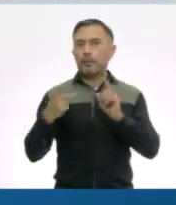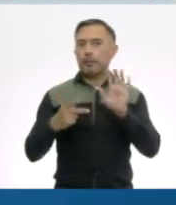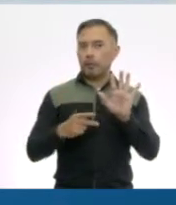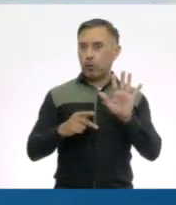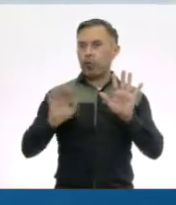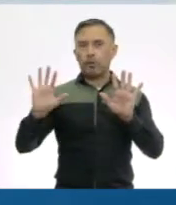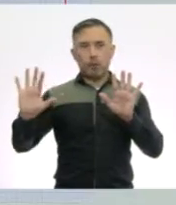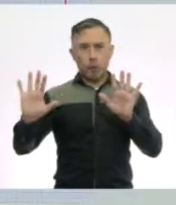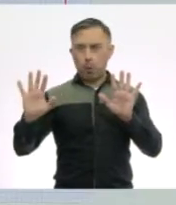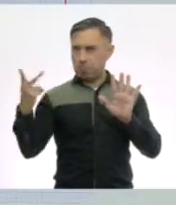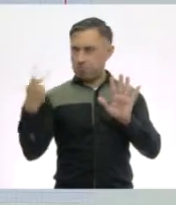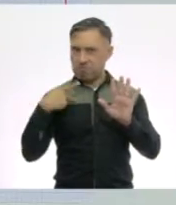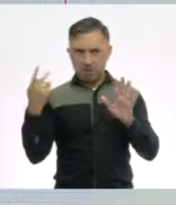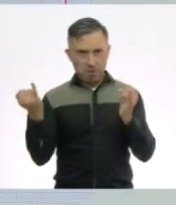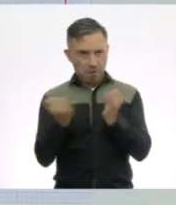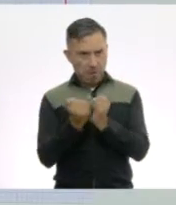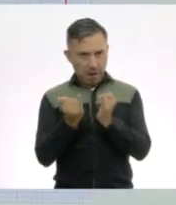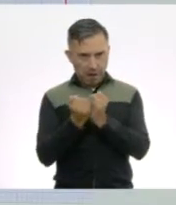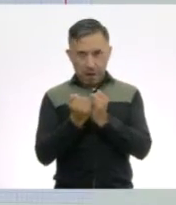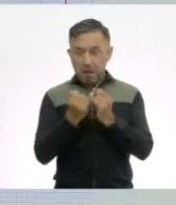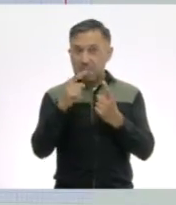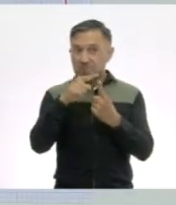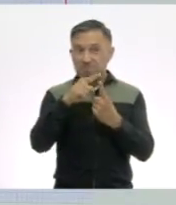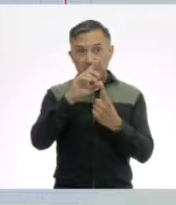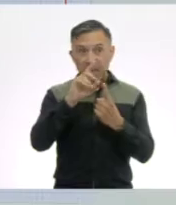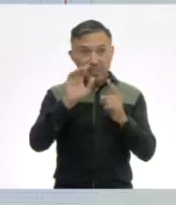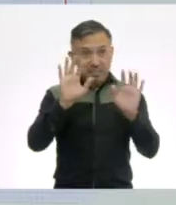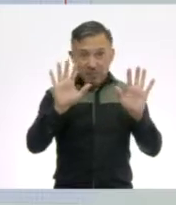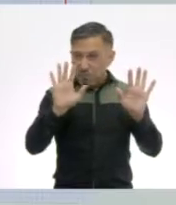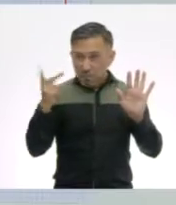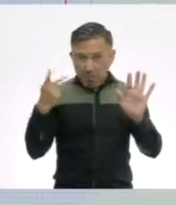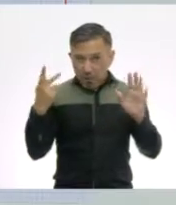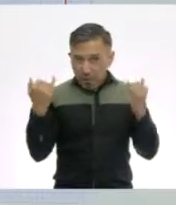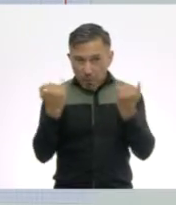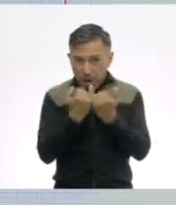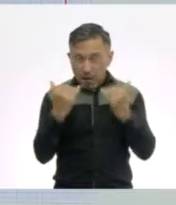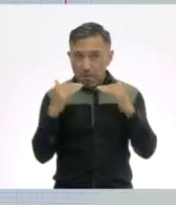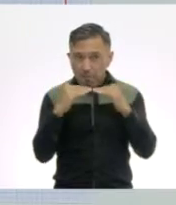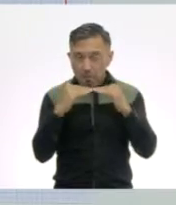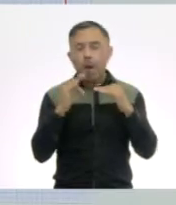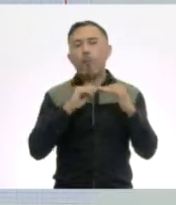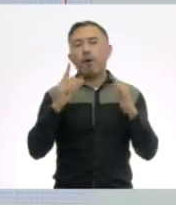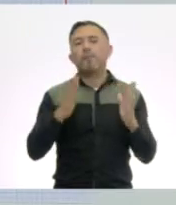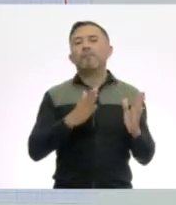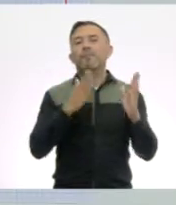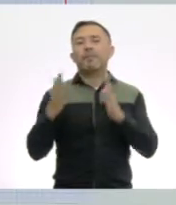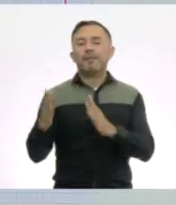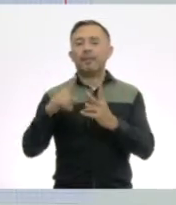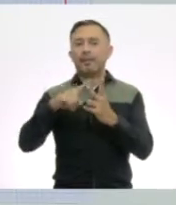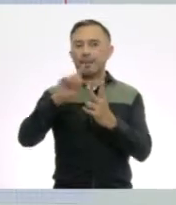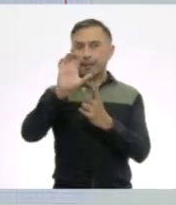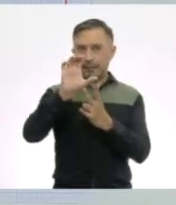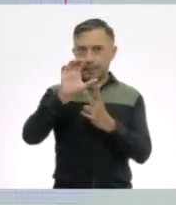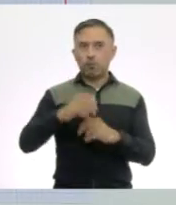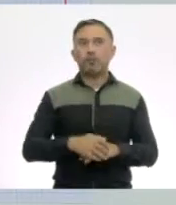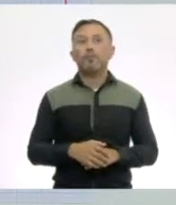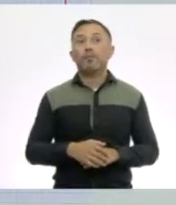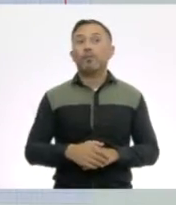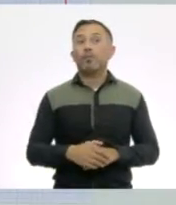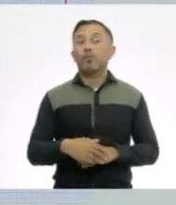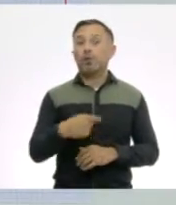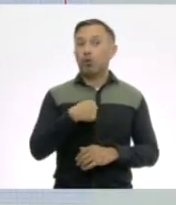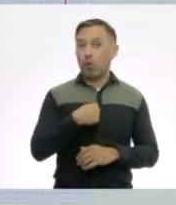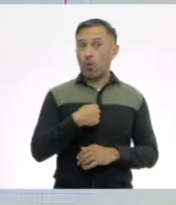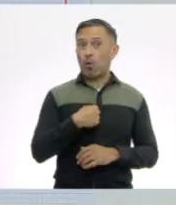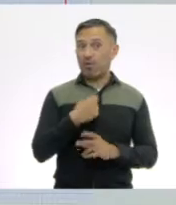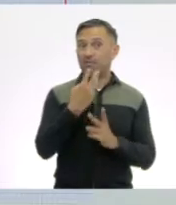décimos. Vamos a hacer el desempate a través de los centésimos. Centésimos. A mí me salió 3 y a María 5.